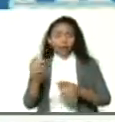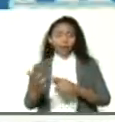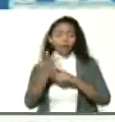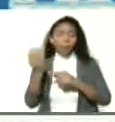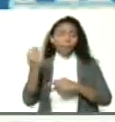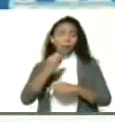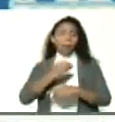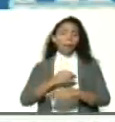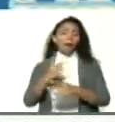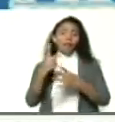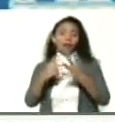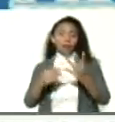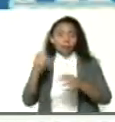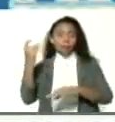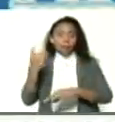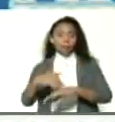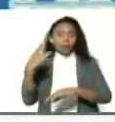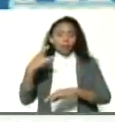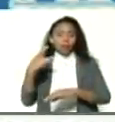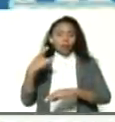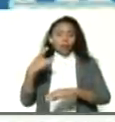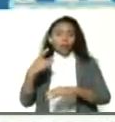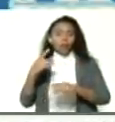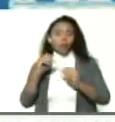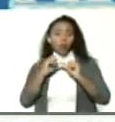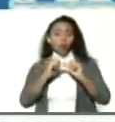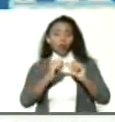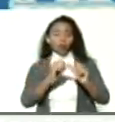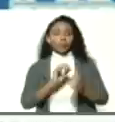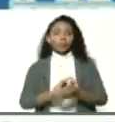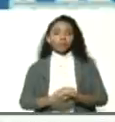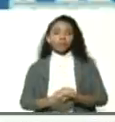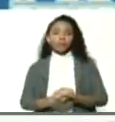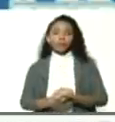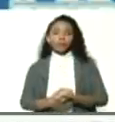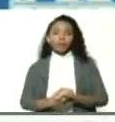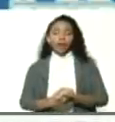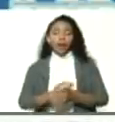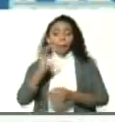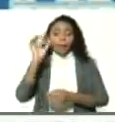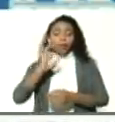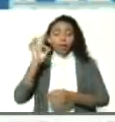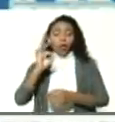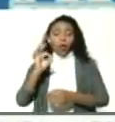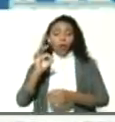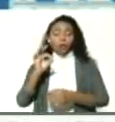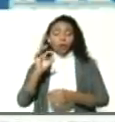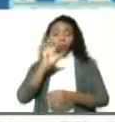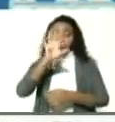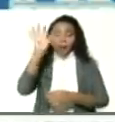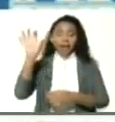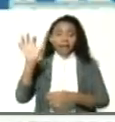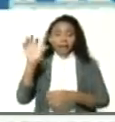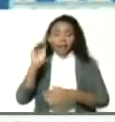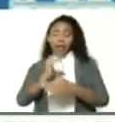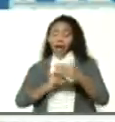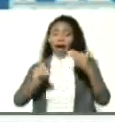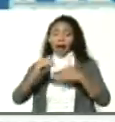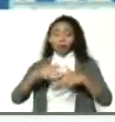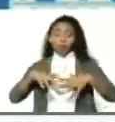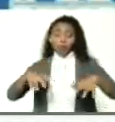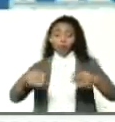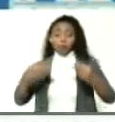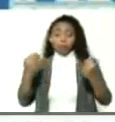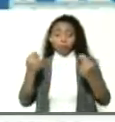agresivas y más graves. Continúo. En promedio, en los países de renta alta, casi una de cada